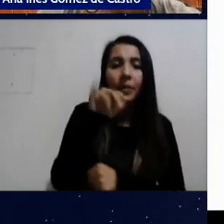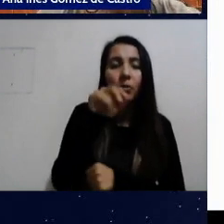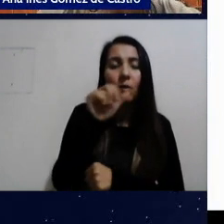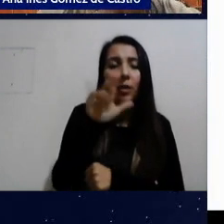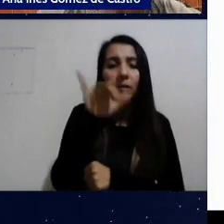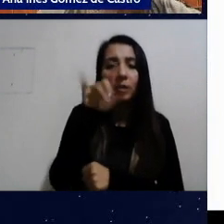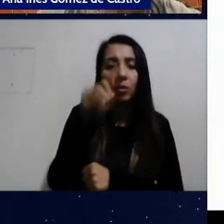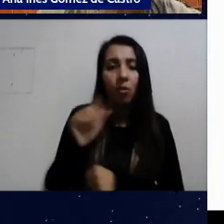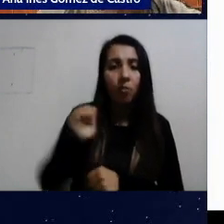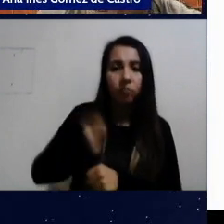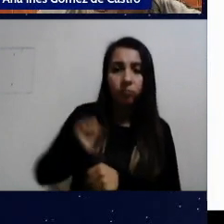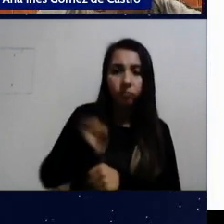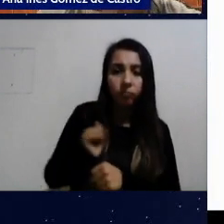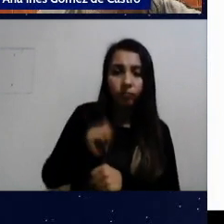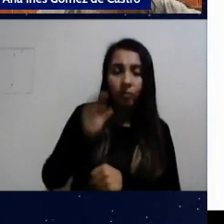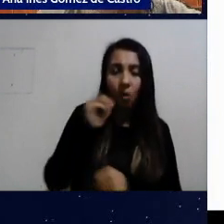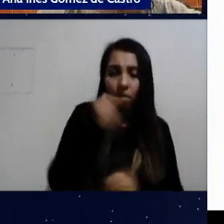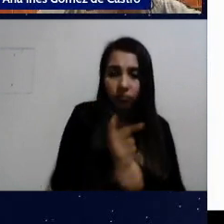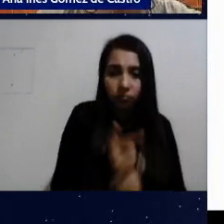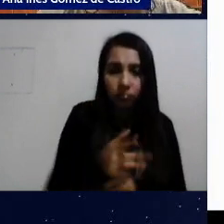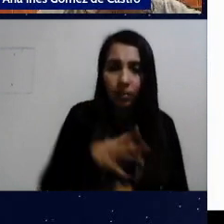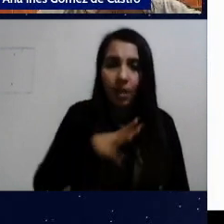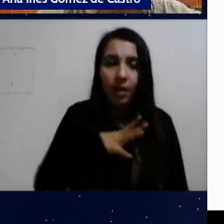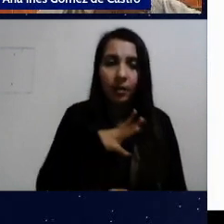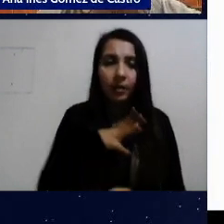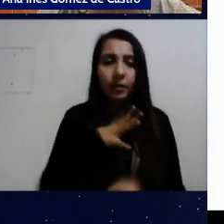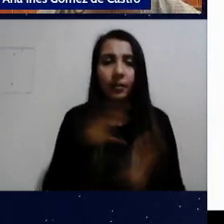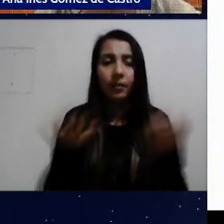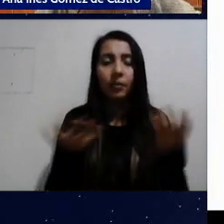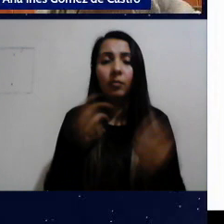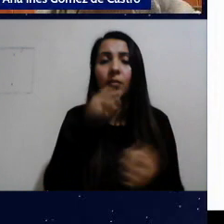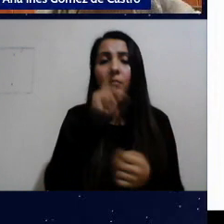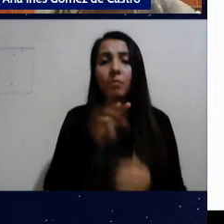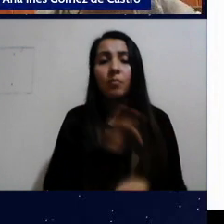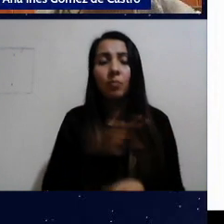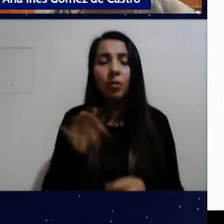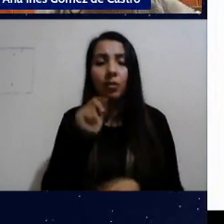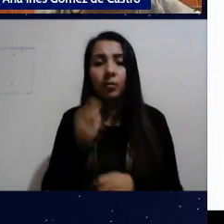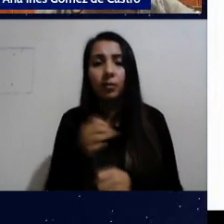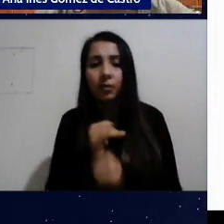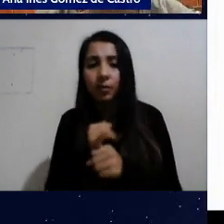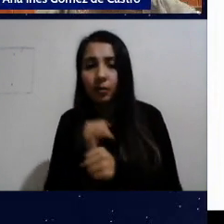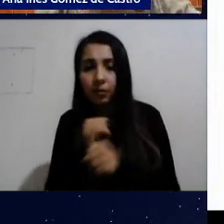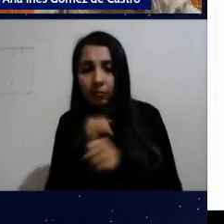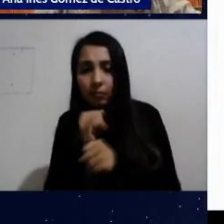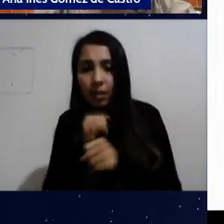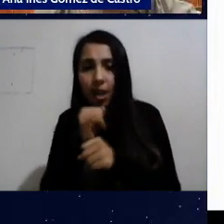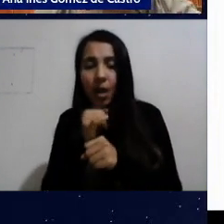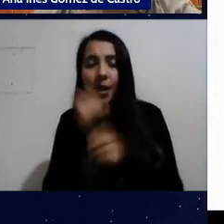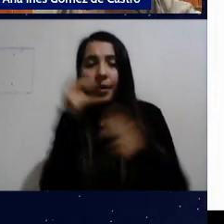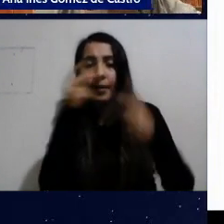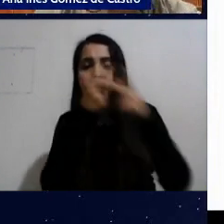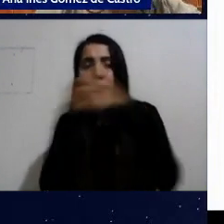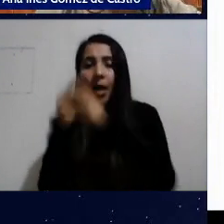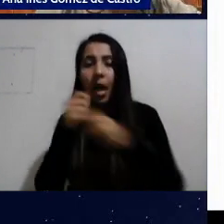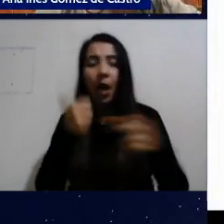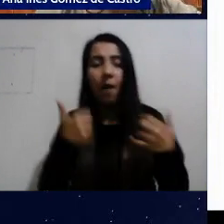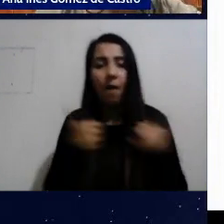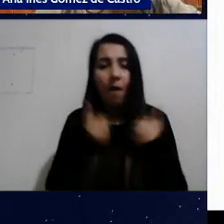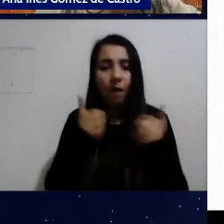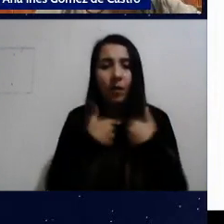estudiar estrellas jóvenes y ver cómo influyen en la evolución de los sistemas planetarios, o